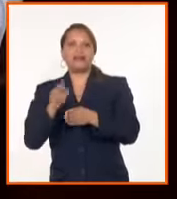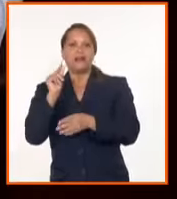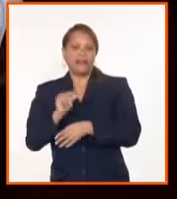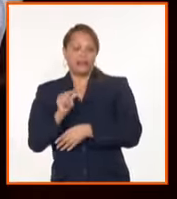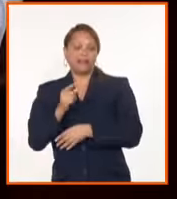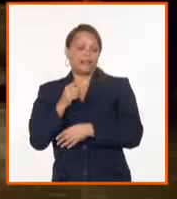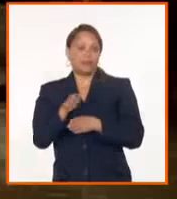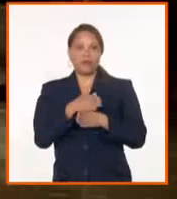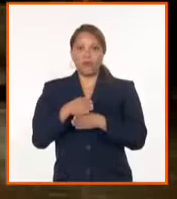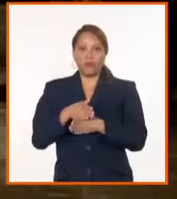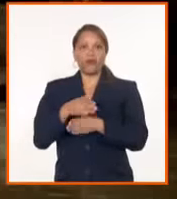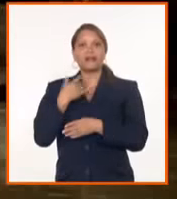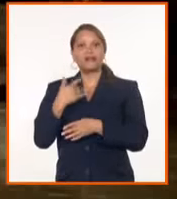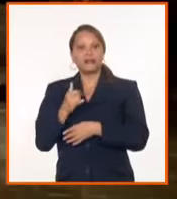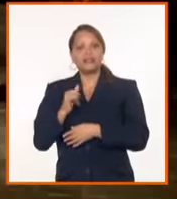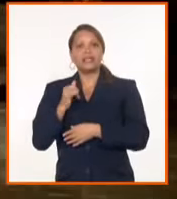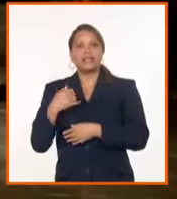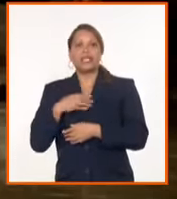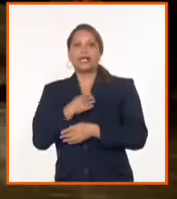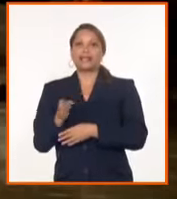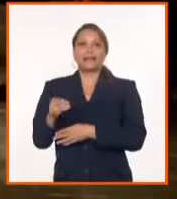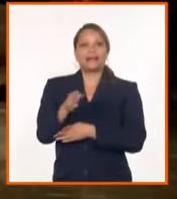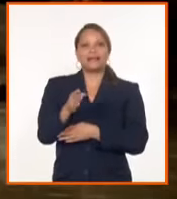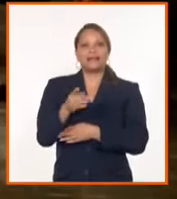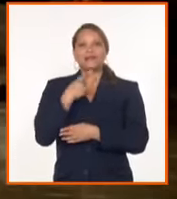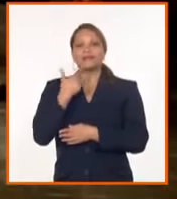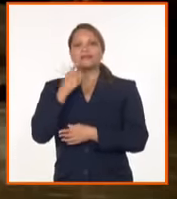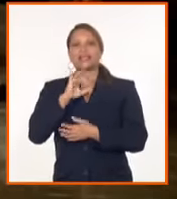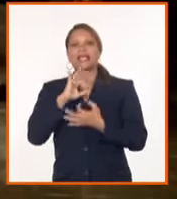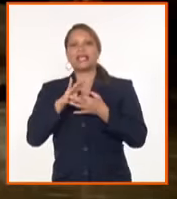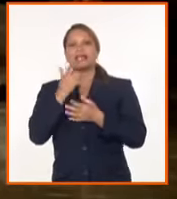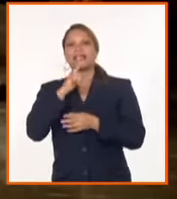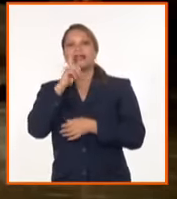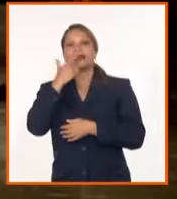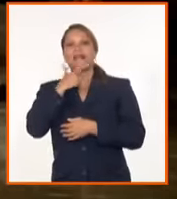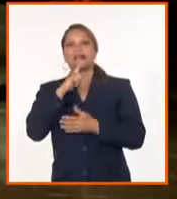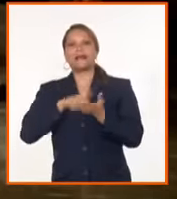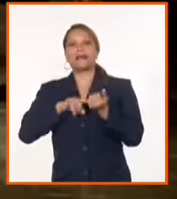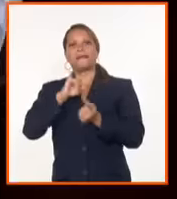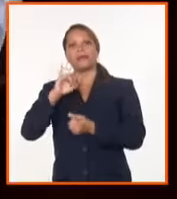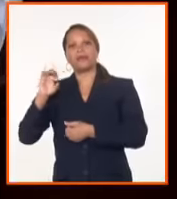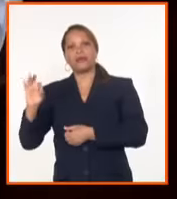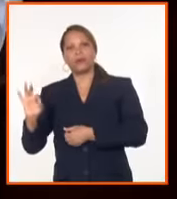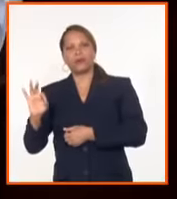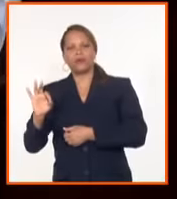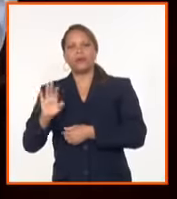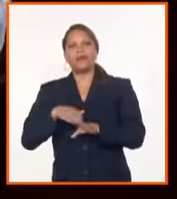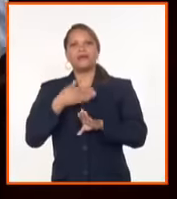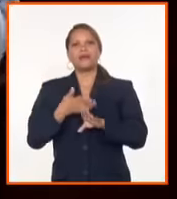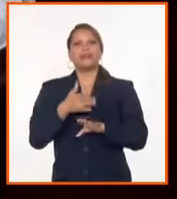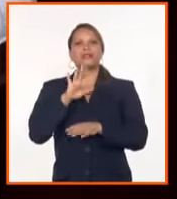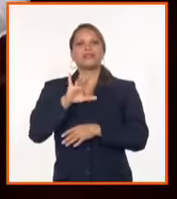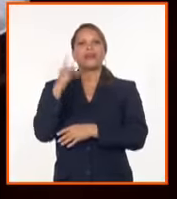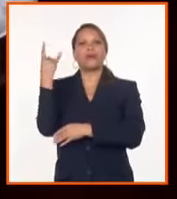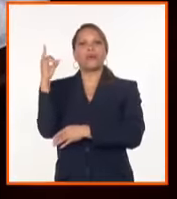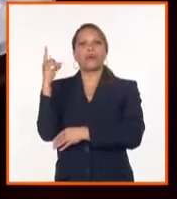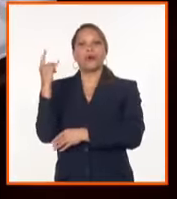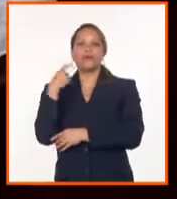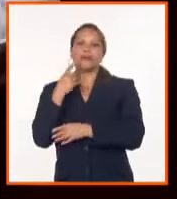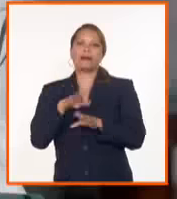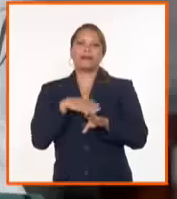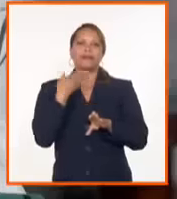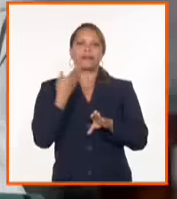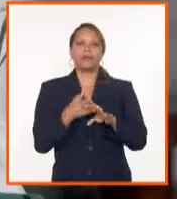con todo lo complejo de la travesía, alegría de Pío, y después llega Cinco Palmas, y cuando se pueden reunir un grupo de